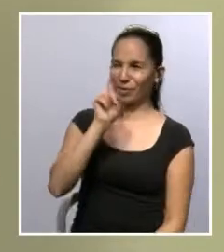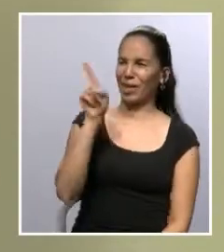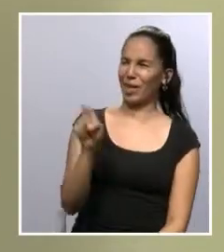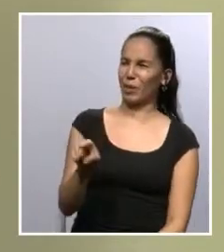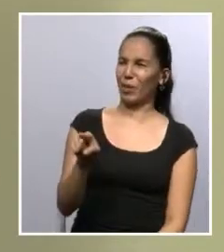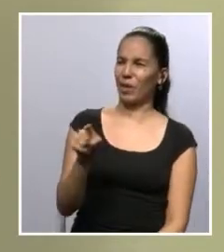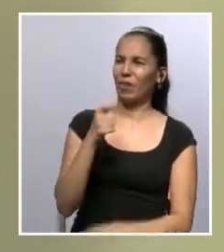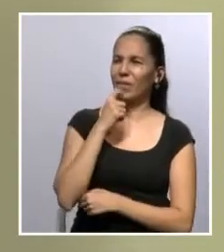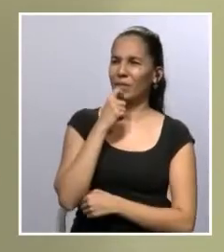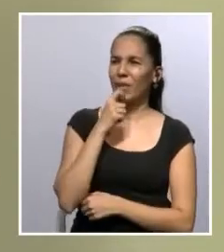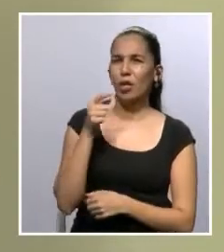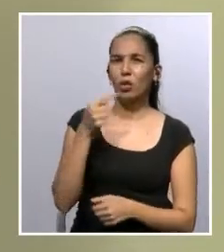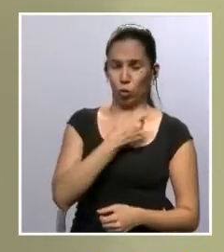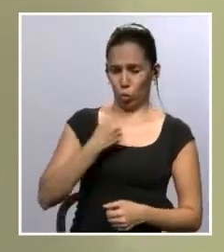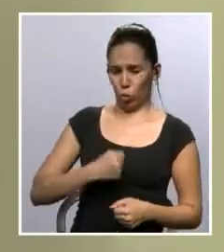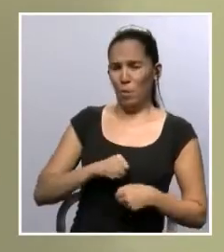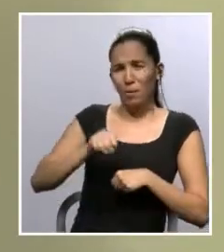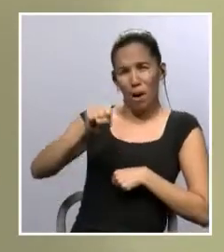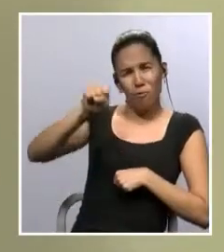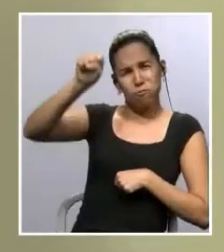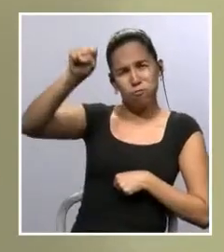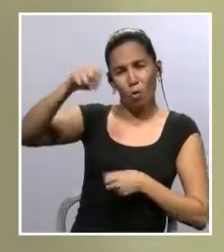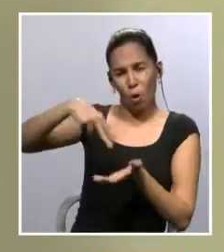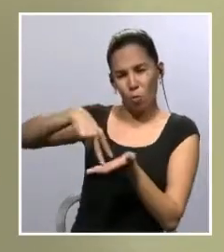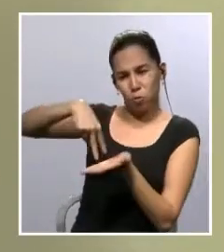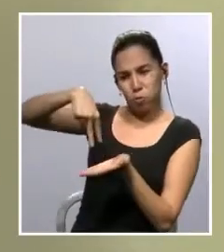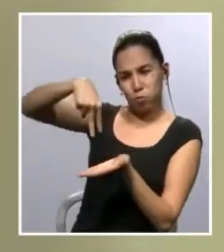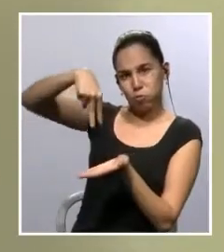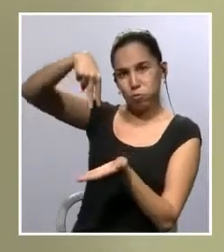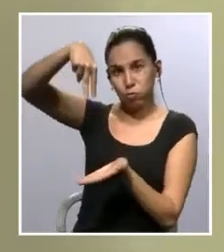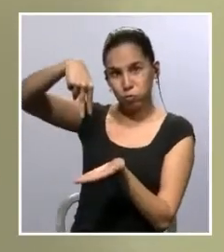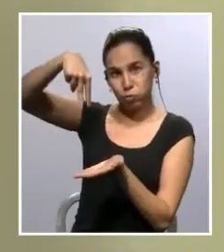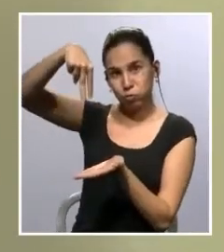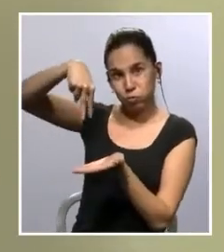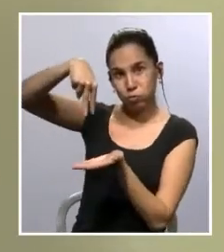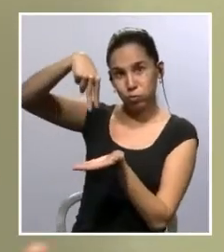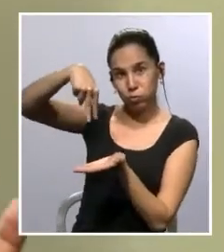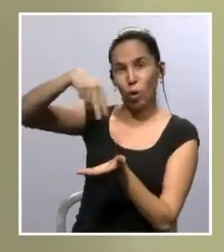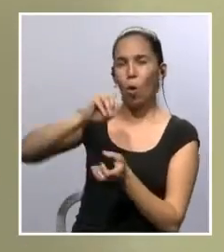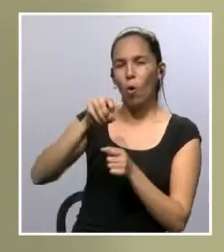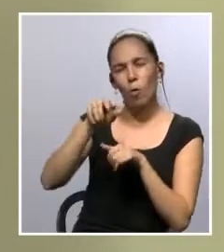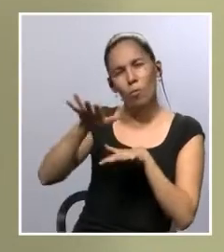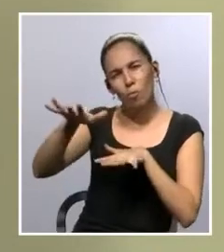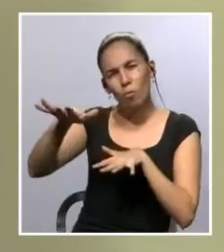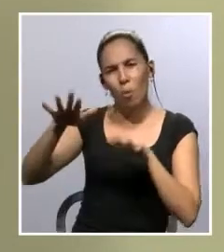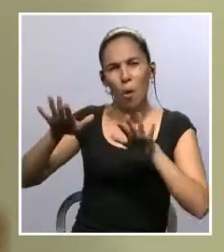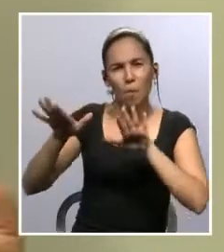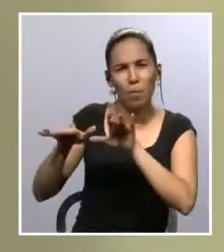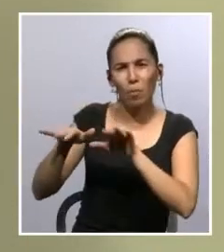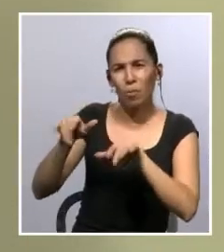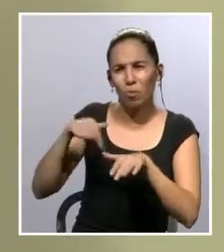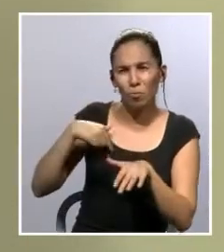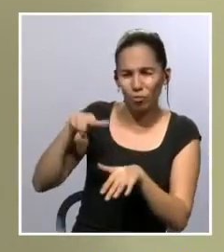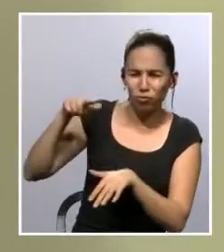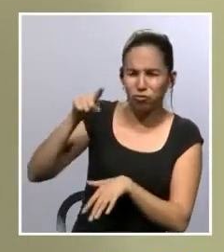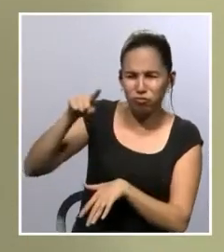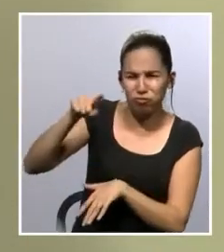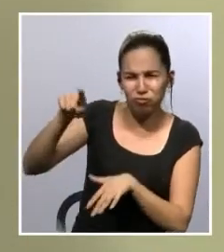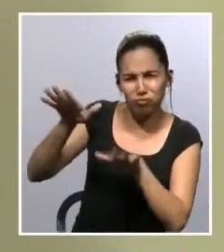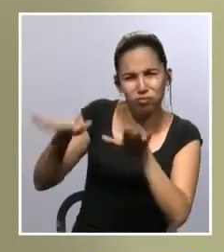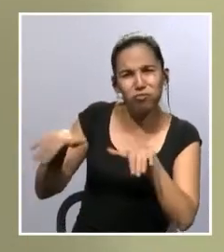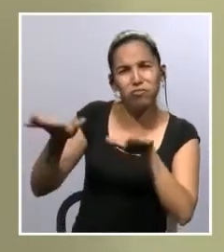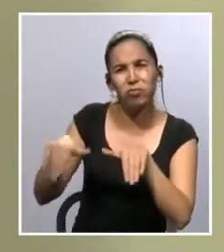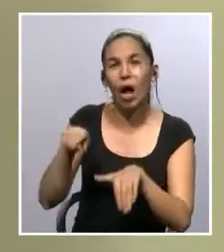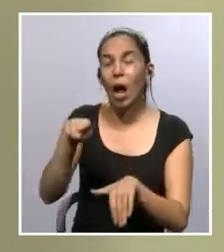cuando Superman volaba o se quedaba suspendido en el aire, que eso me decía a mí, con la explicación que me daba,